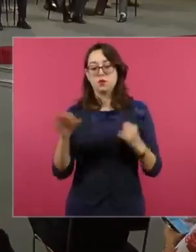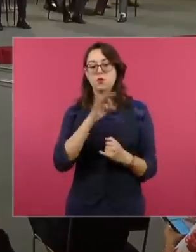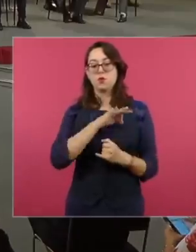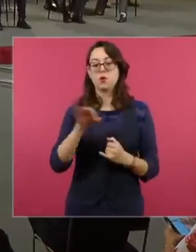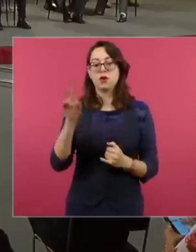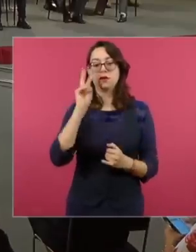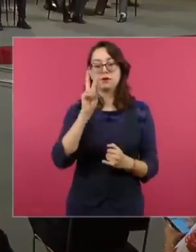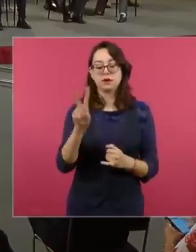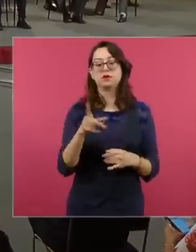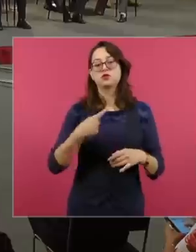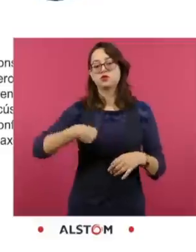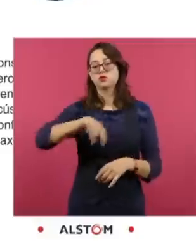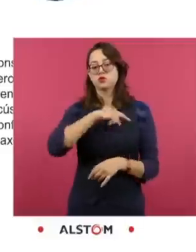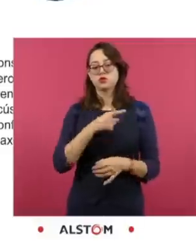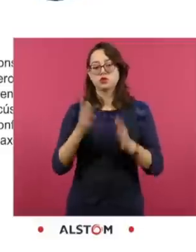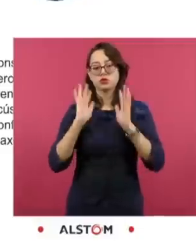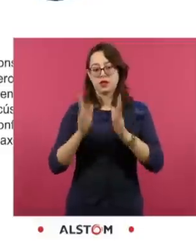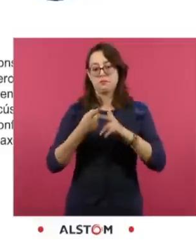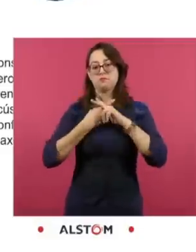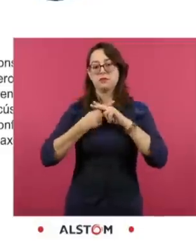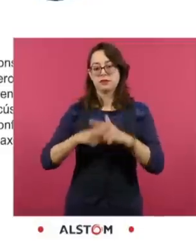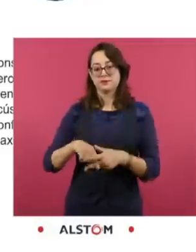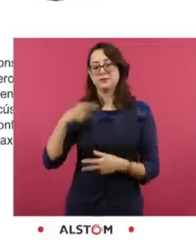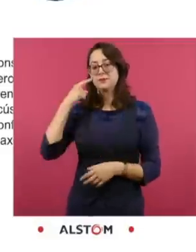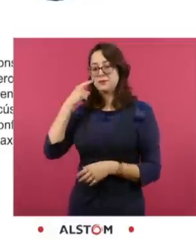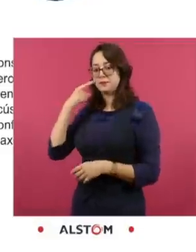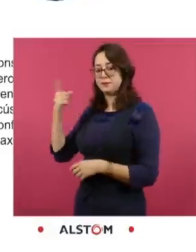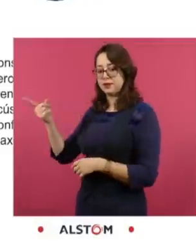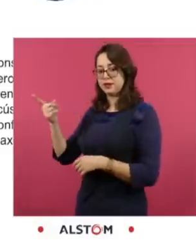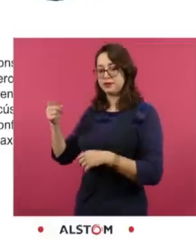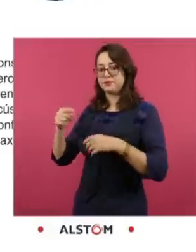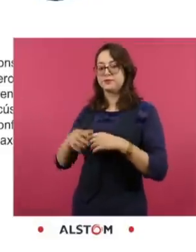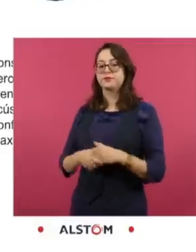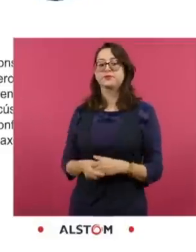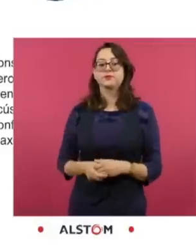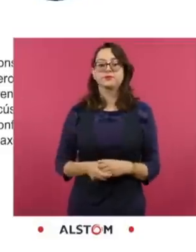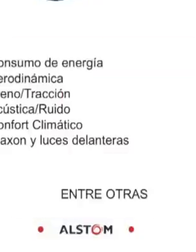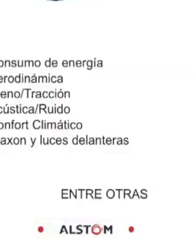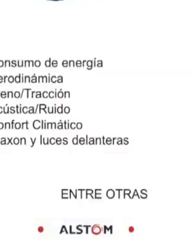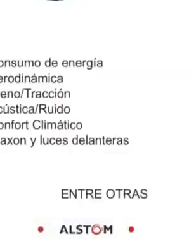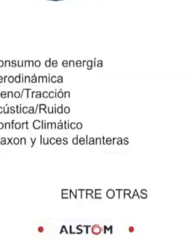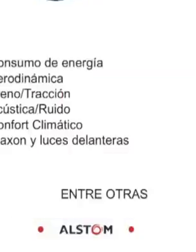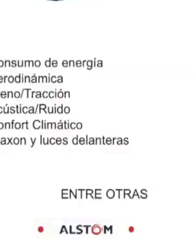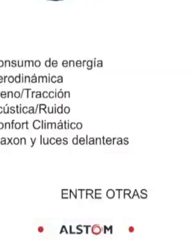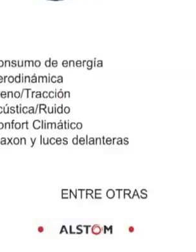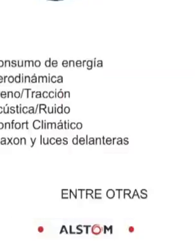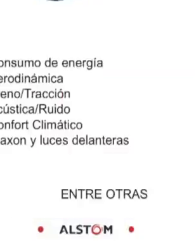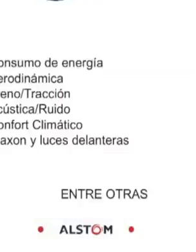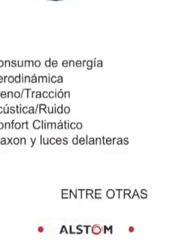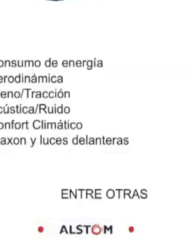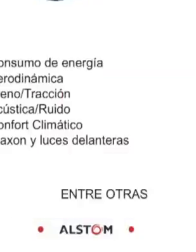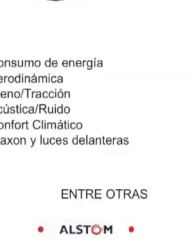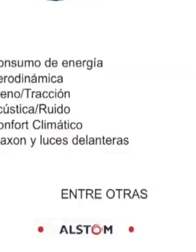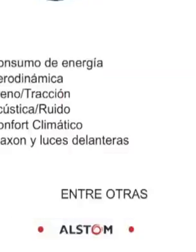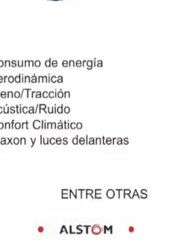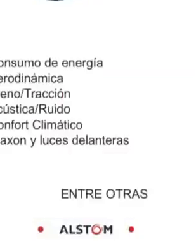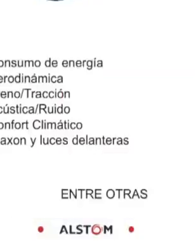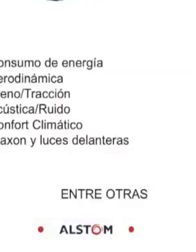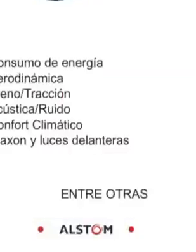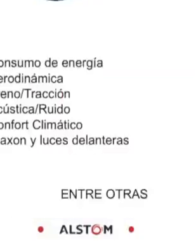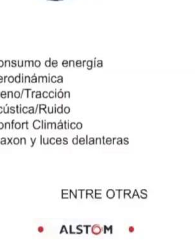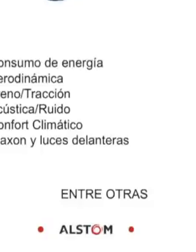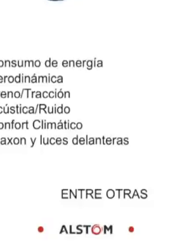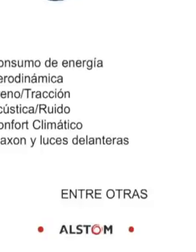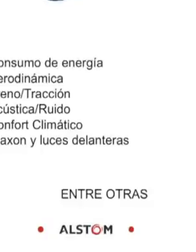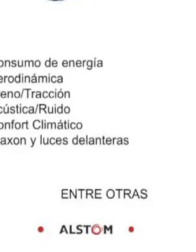cómo estamos iniciando. Este es uno de los listados de los que se está trabajando y seguimos avanzando con las pruebas, tanto en el tren 1, en el